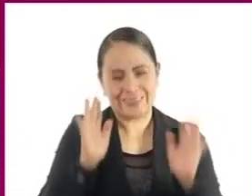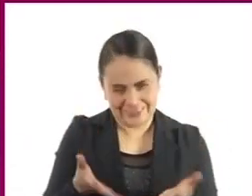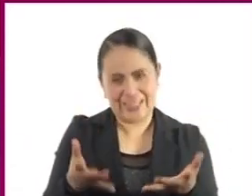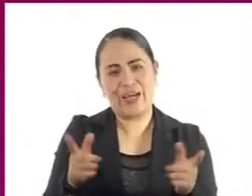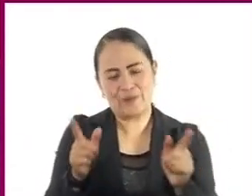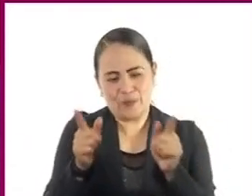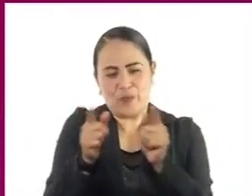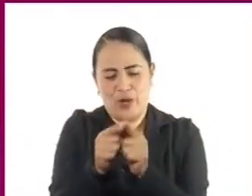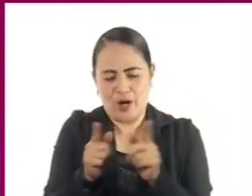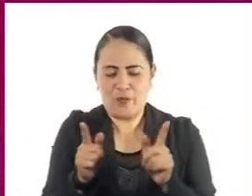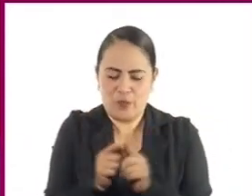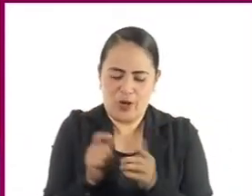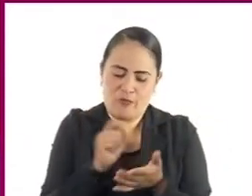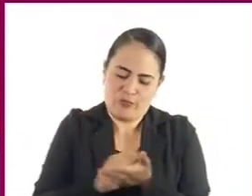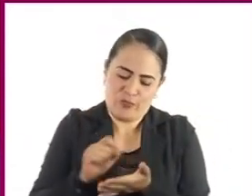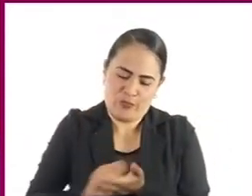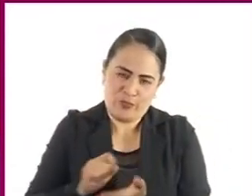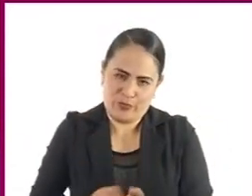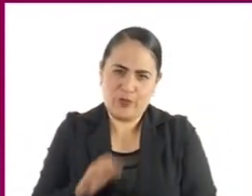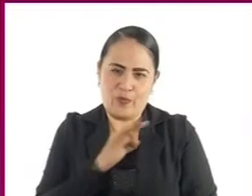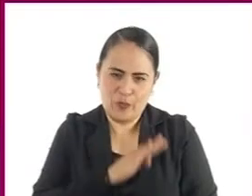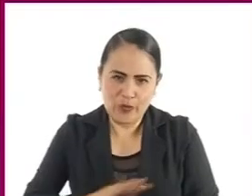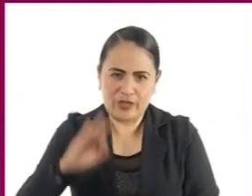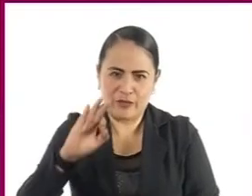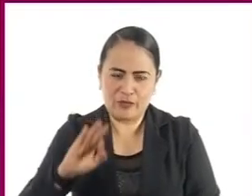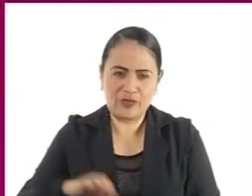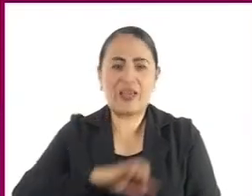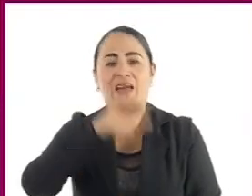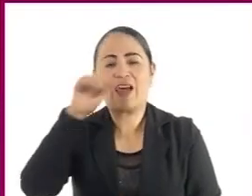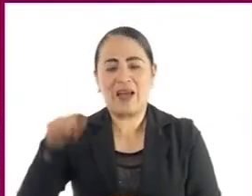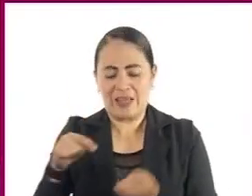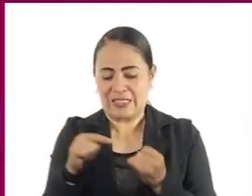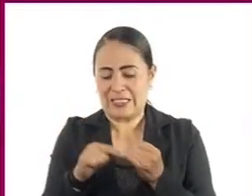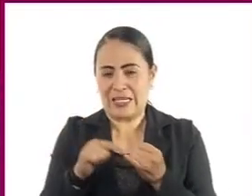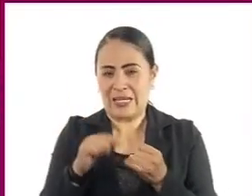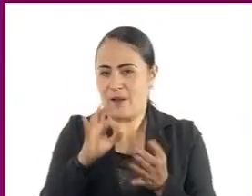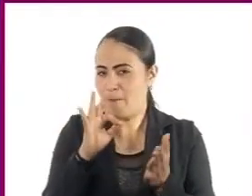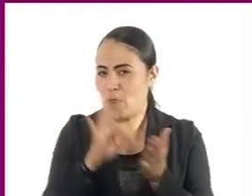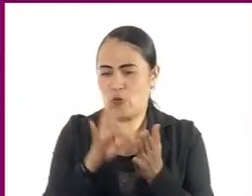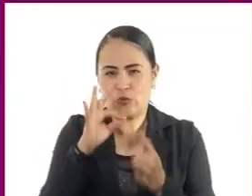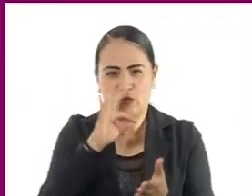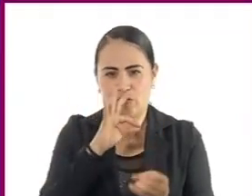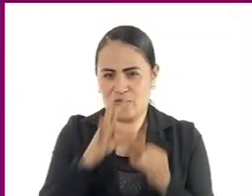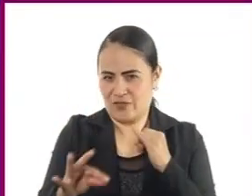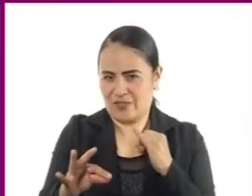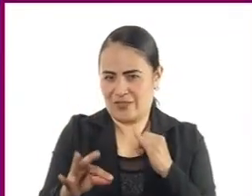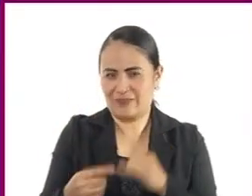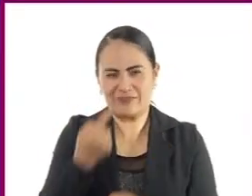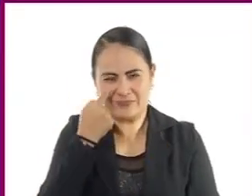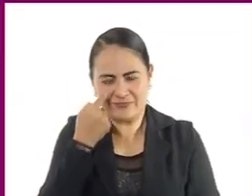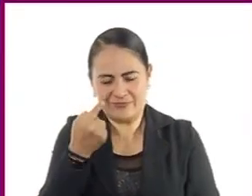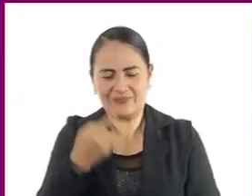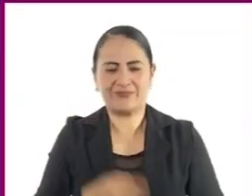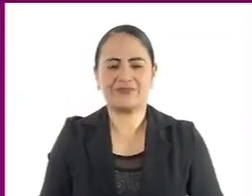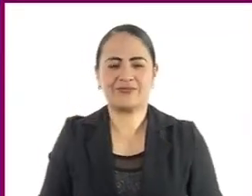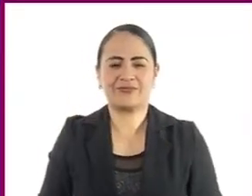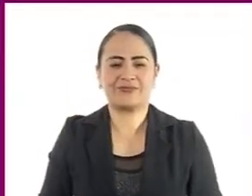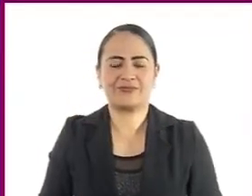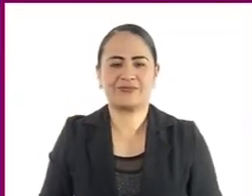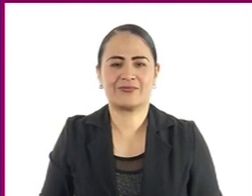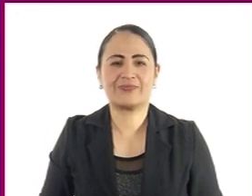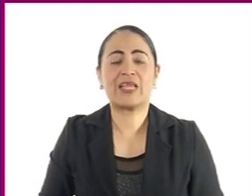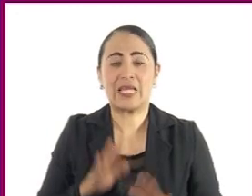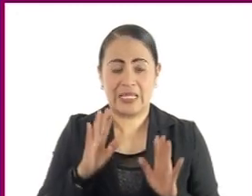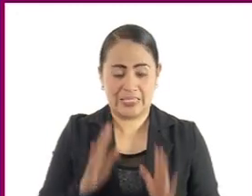nuestro resumen. Ya solo nos falta el último paso a seguir. Veamos. Finalmente, con los